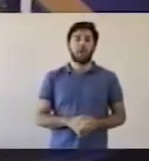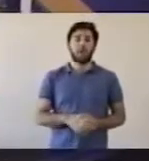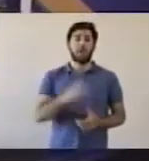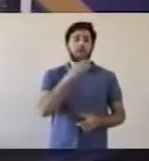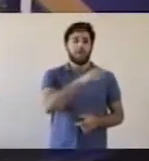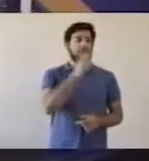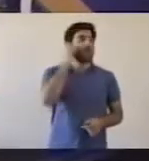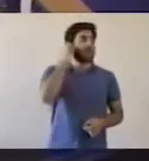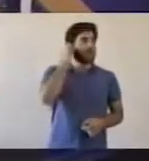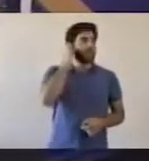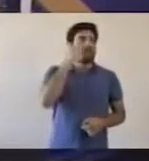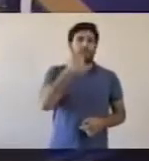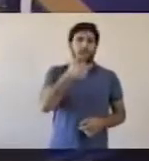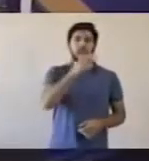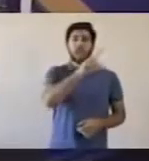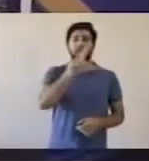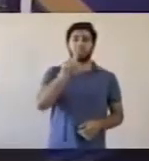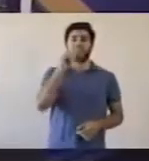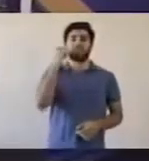A ver, en casita,